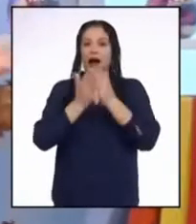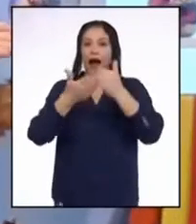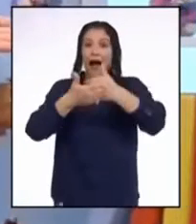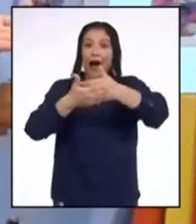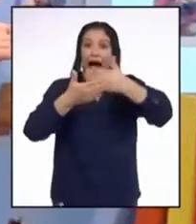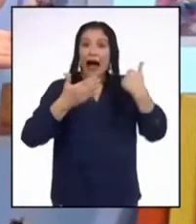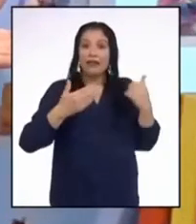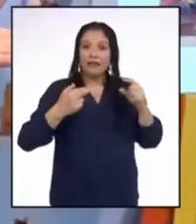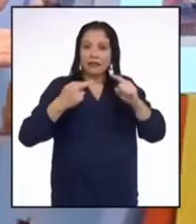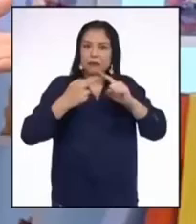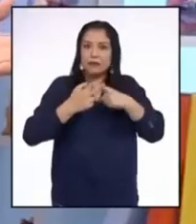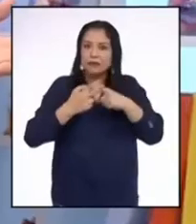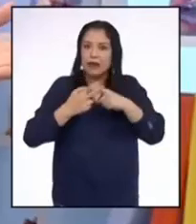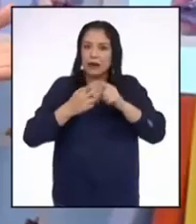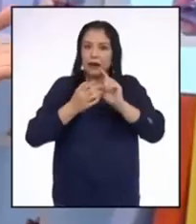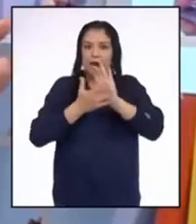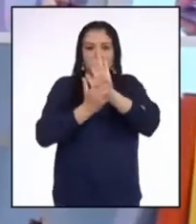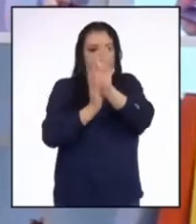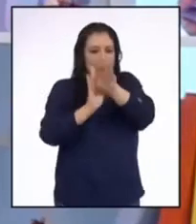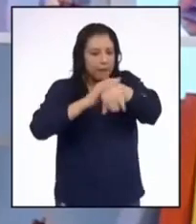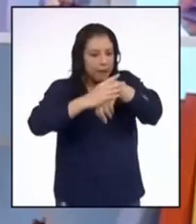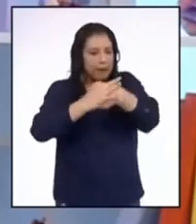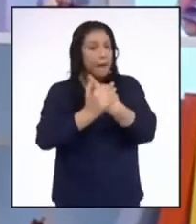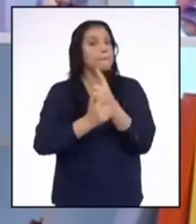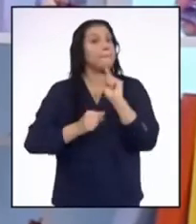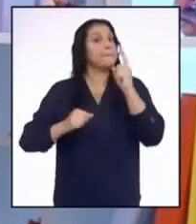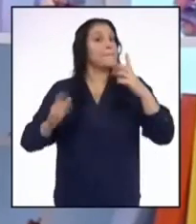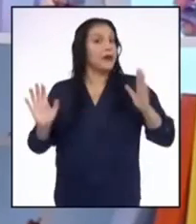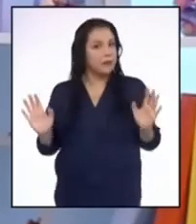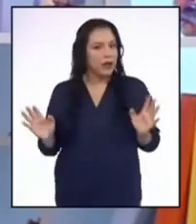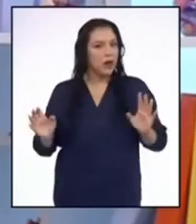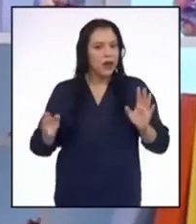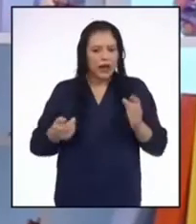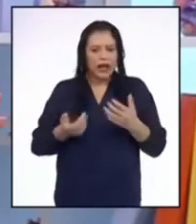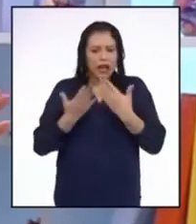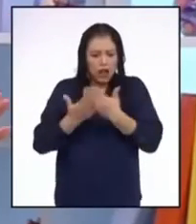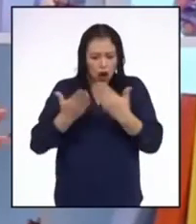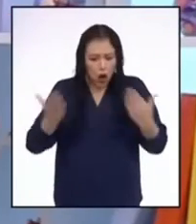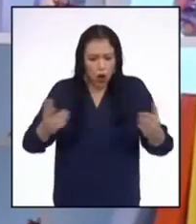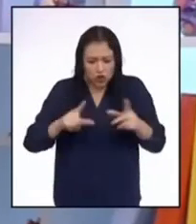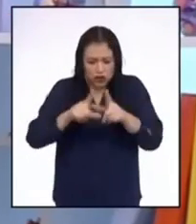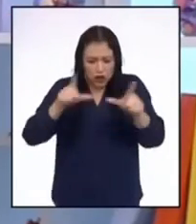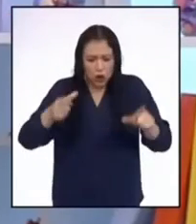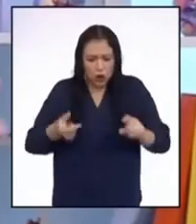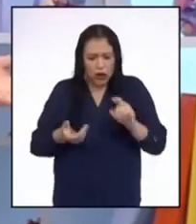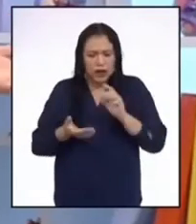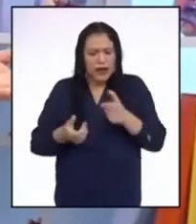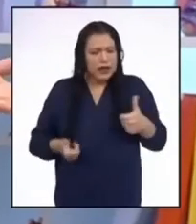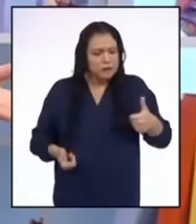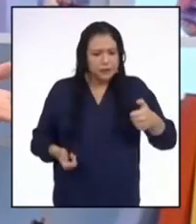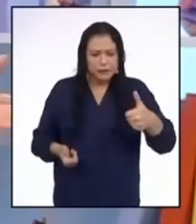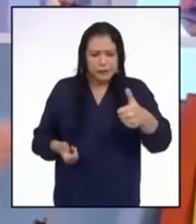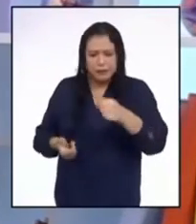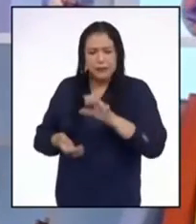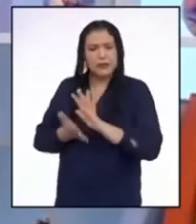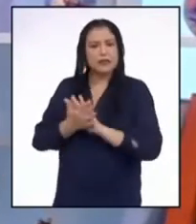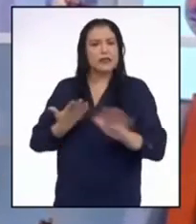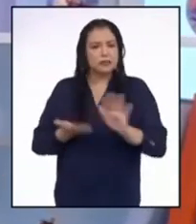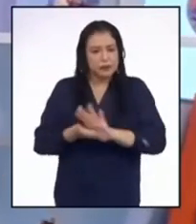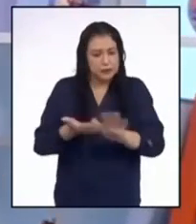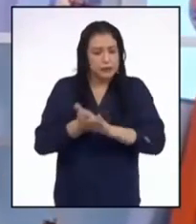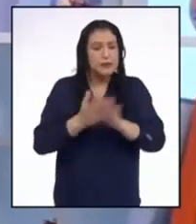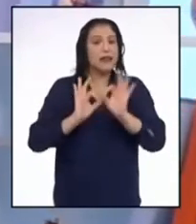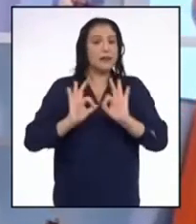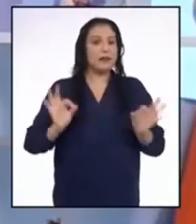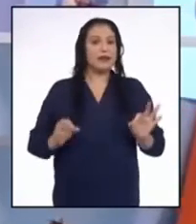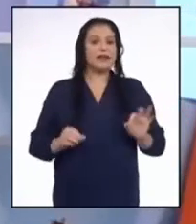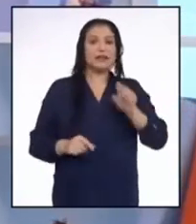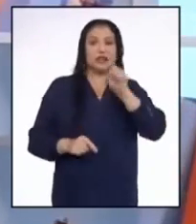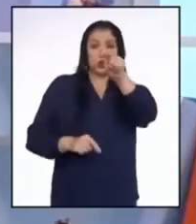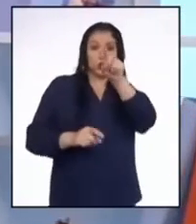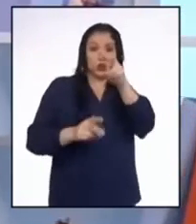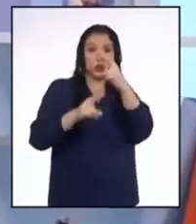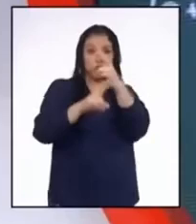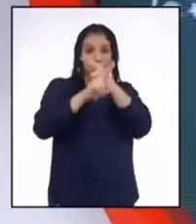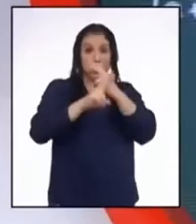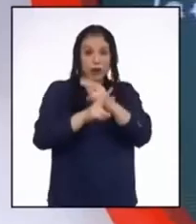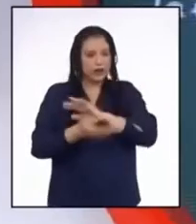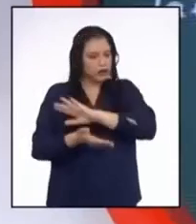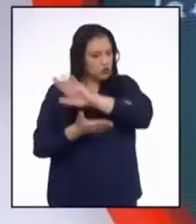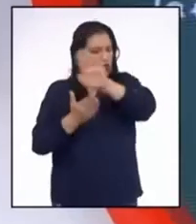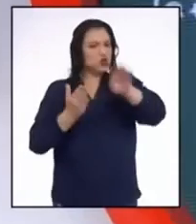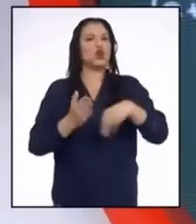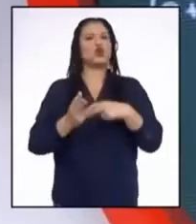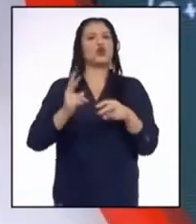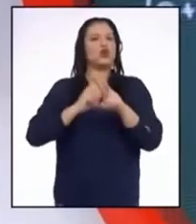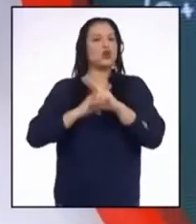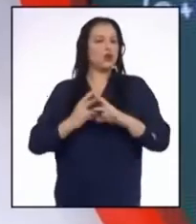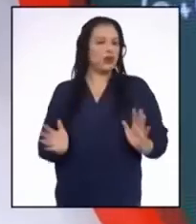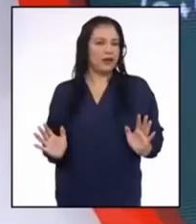comenzar, recuerda lavarte muy bien las manos y desinfectar todo lo que vayamos a utilizar. Ya saben, te cuidas tú, nos cuidamos todos.